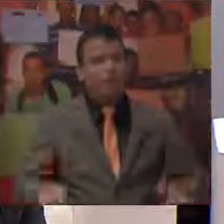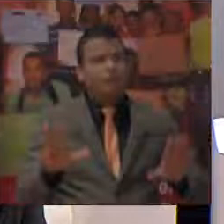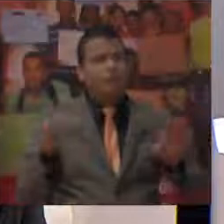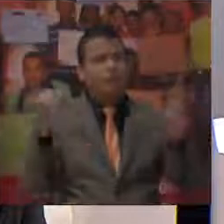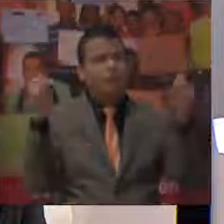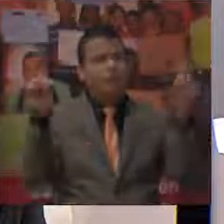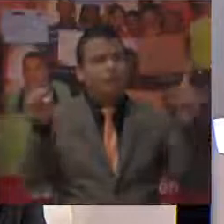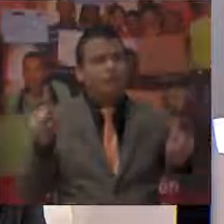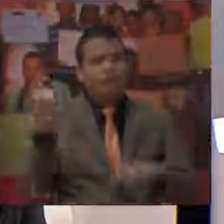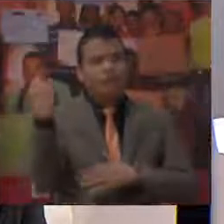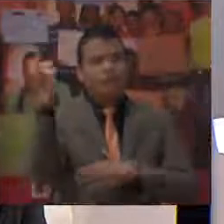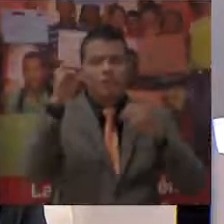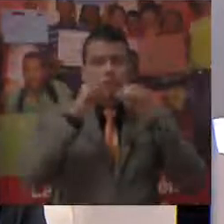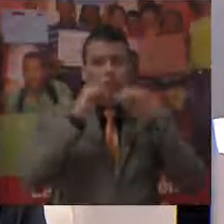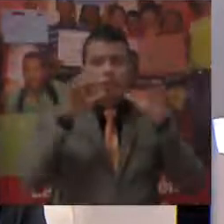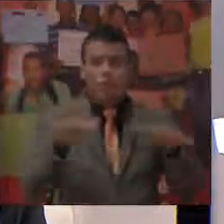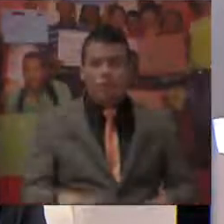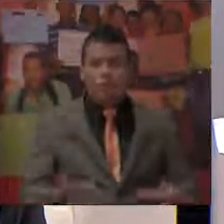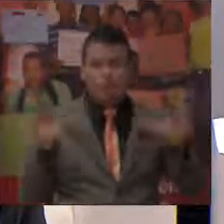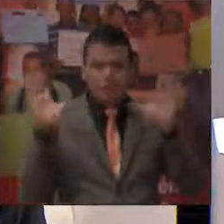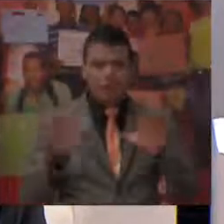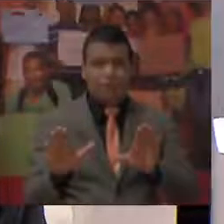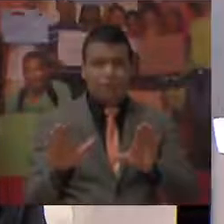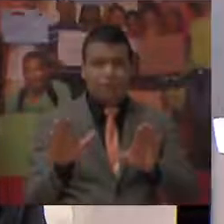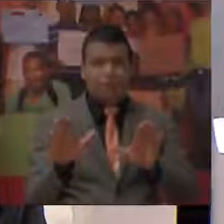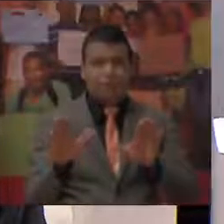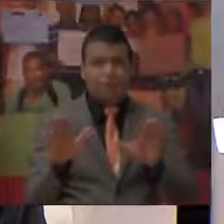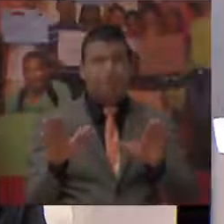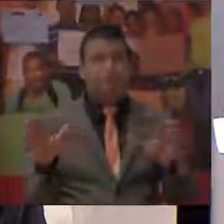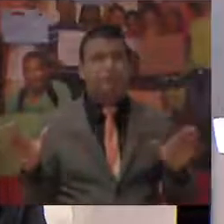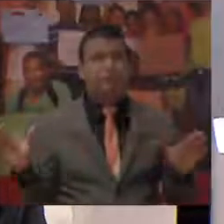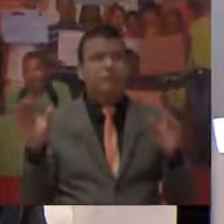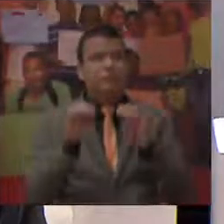pública, como objeto de política pública. Y